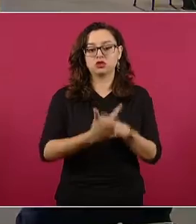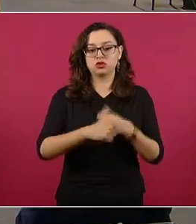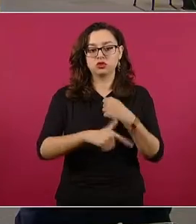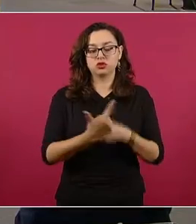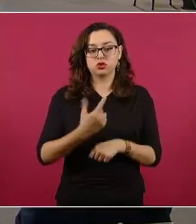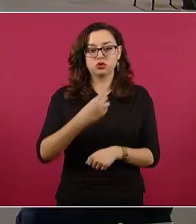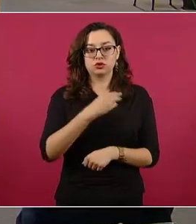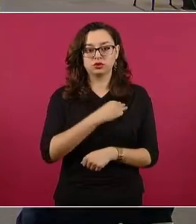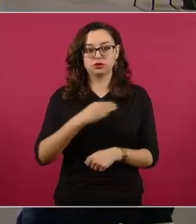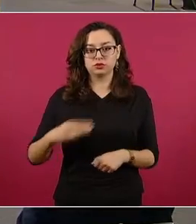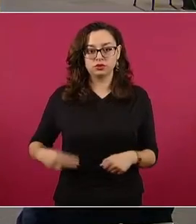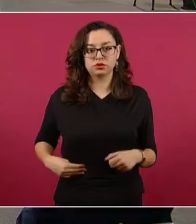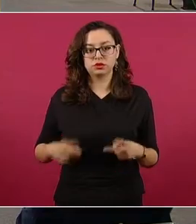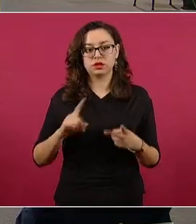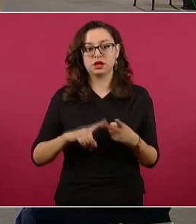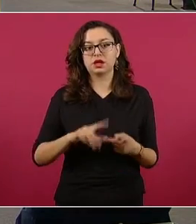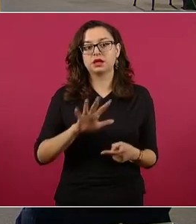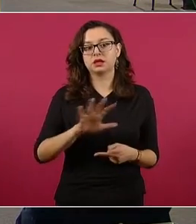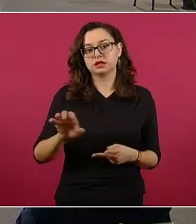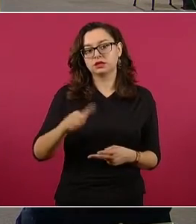506 comunidades,